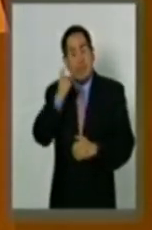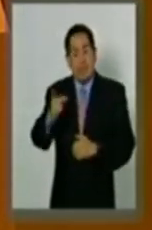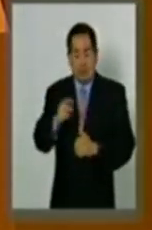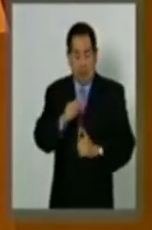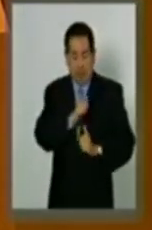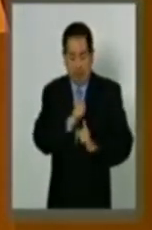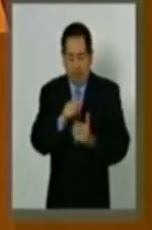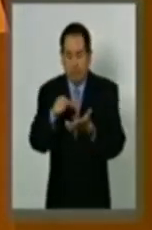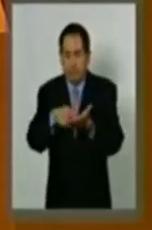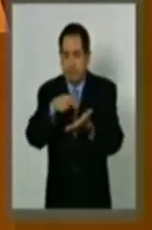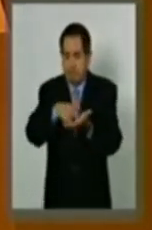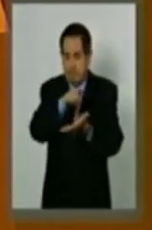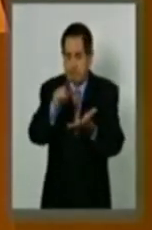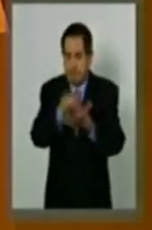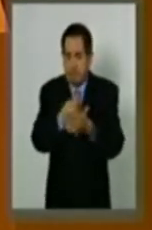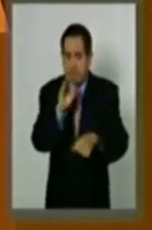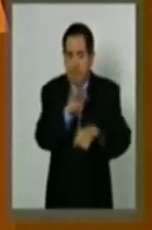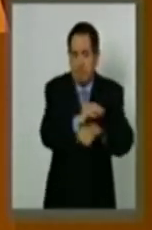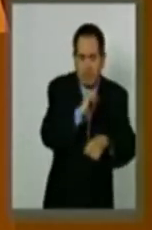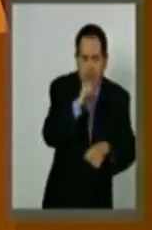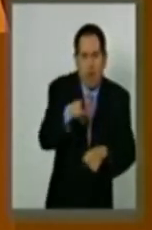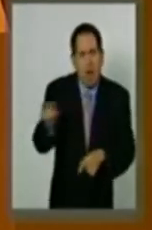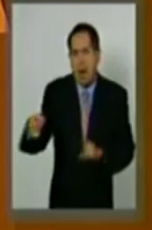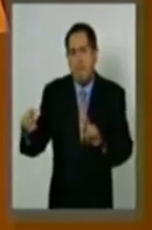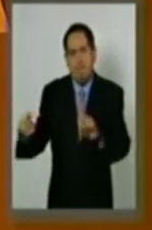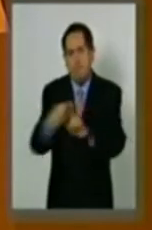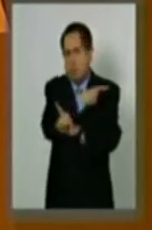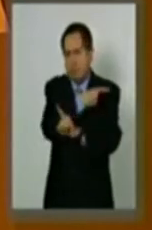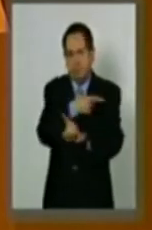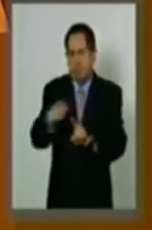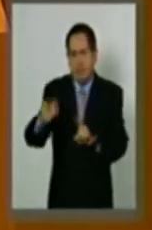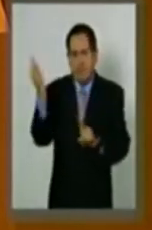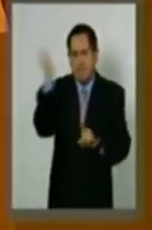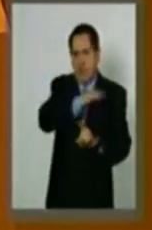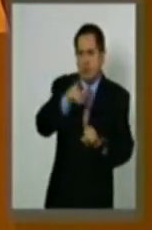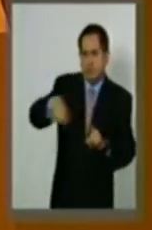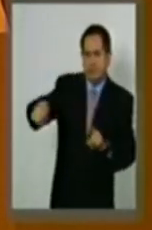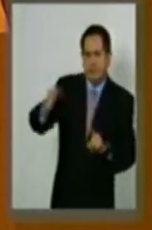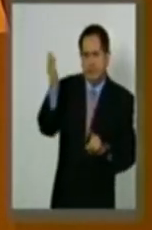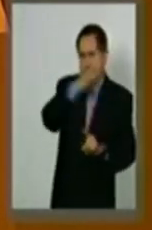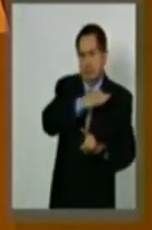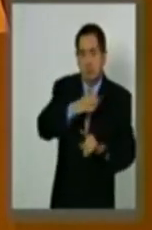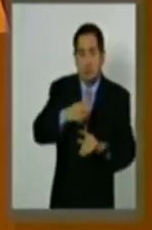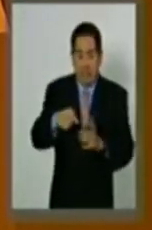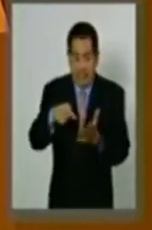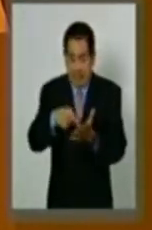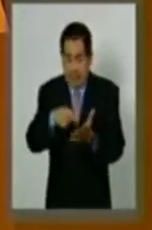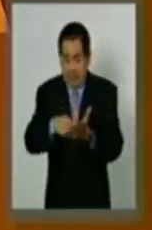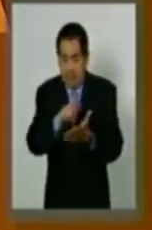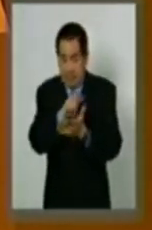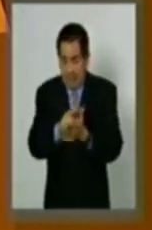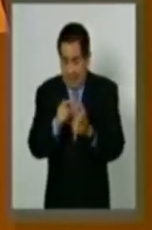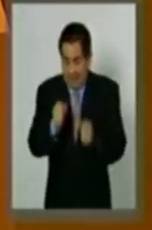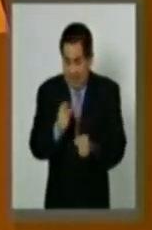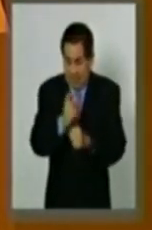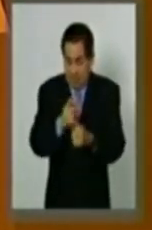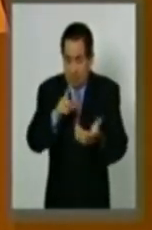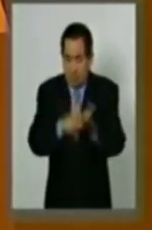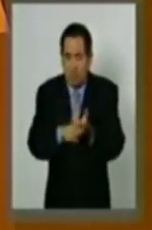población. Es un argumento fuera de contexto y falso, puesto que salvaguardando la permanencia